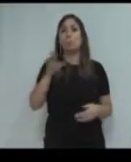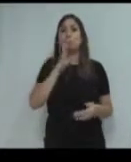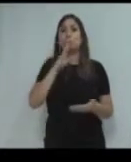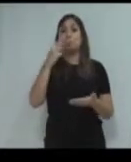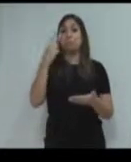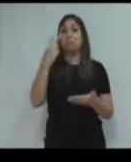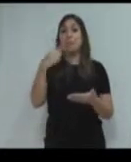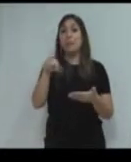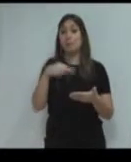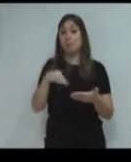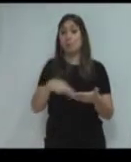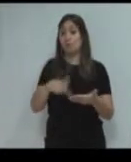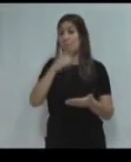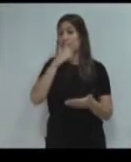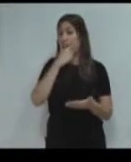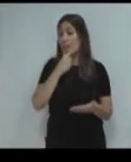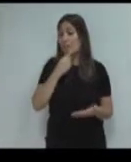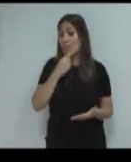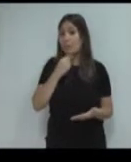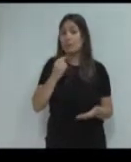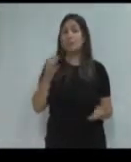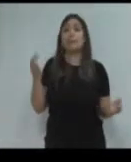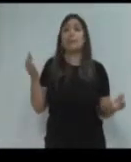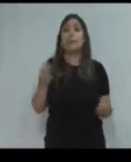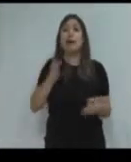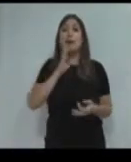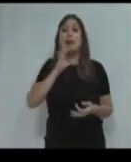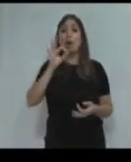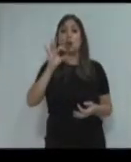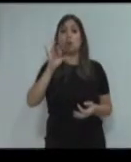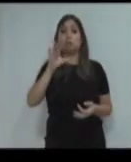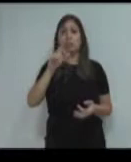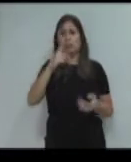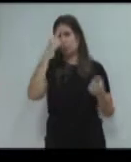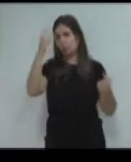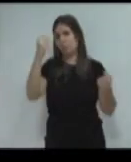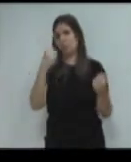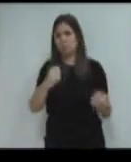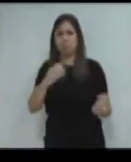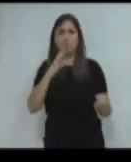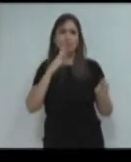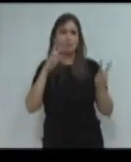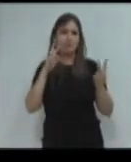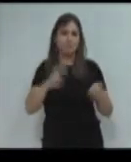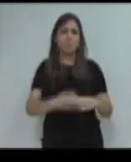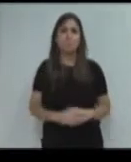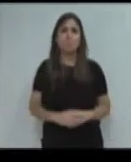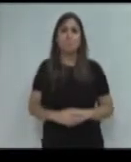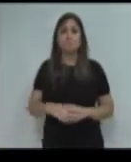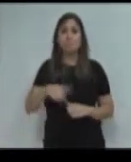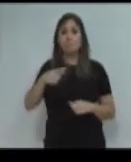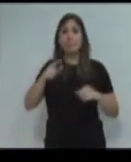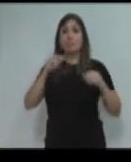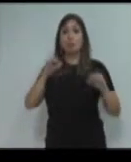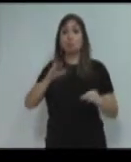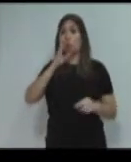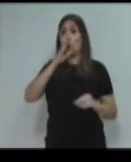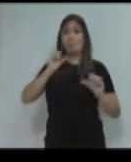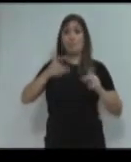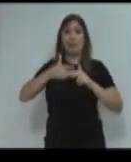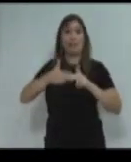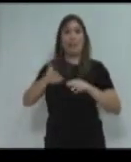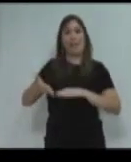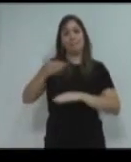lectura, perdona, de lectura fácil, ¿no? Sí. Que Óscar es un experto en este tema. Antes de empezar el taller estábamos